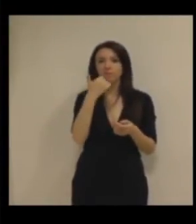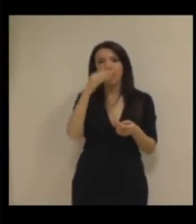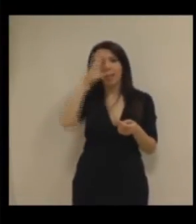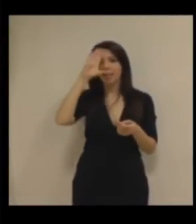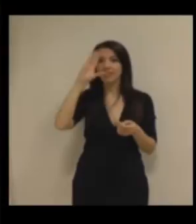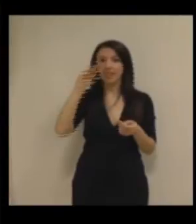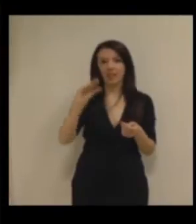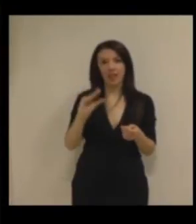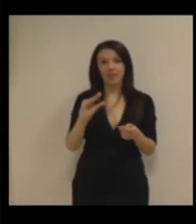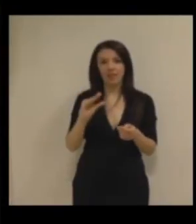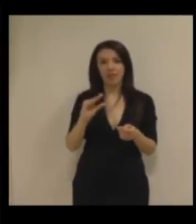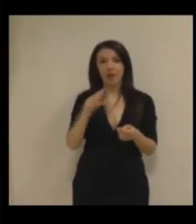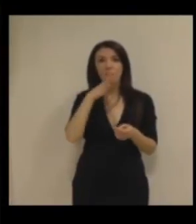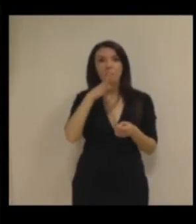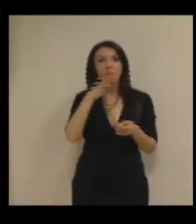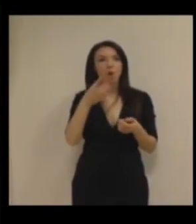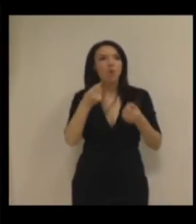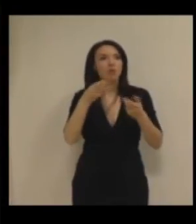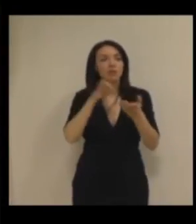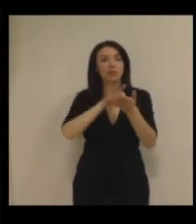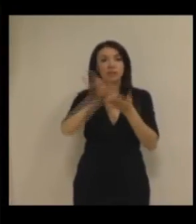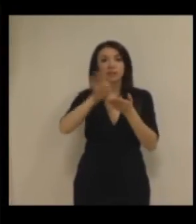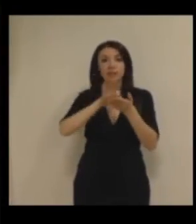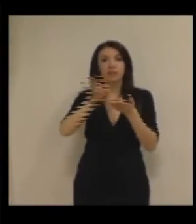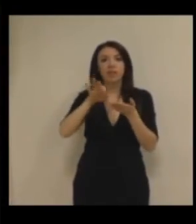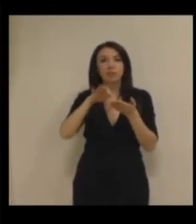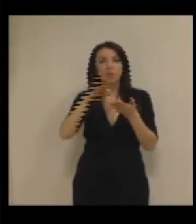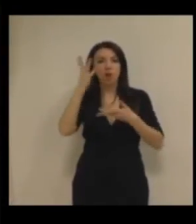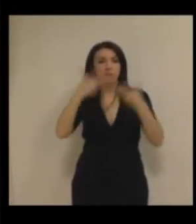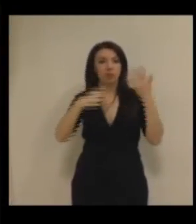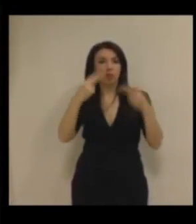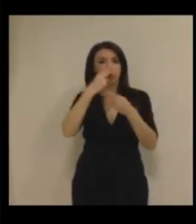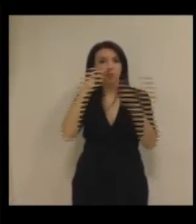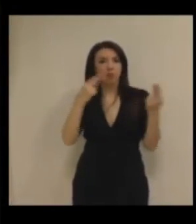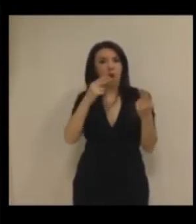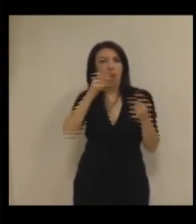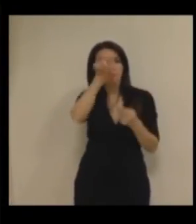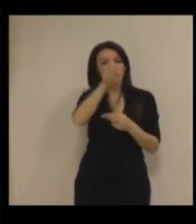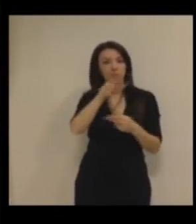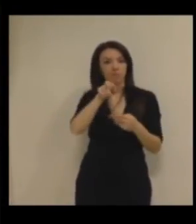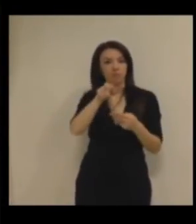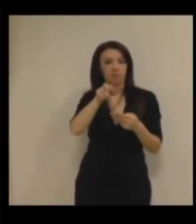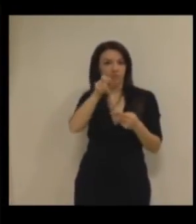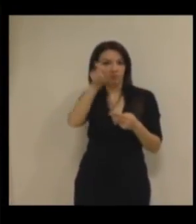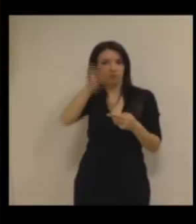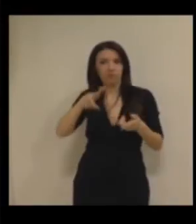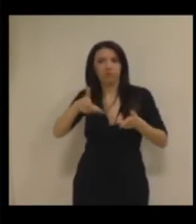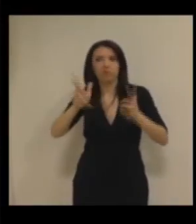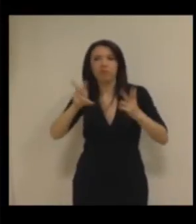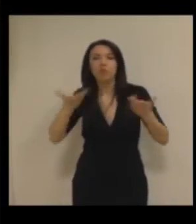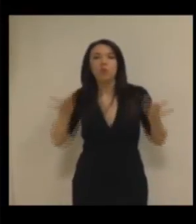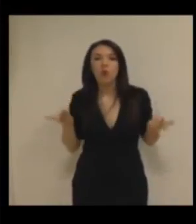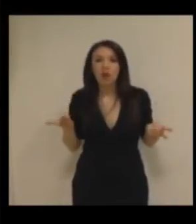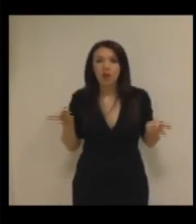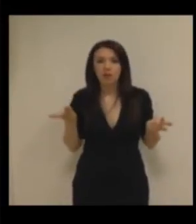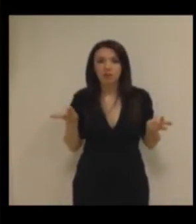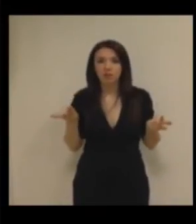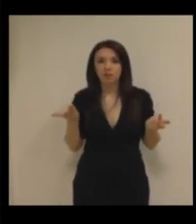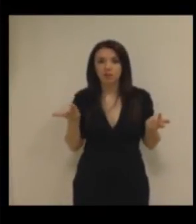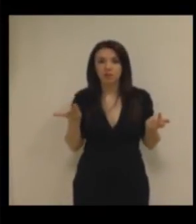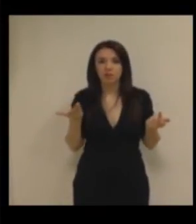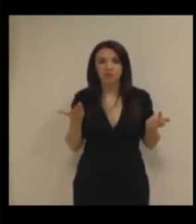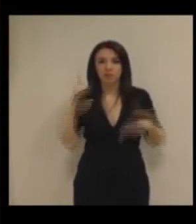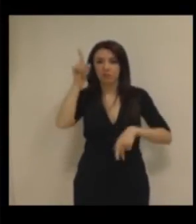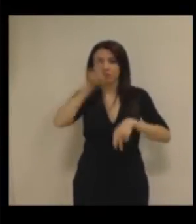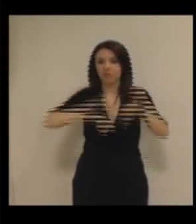claro, ¿cuántos servicios de la administración electrónica tiene un ciudadano disponible? Y claro, son dependientes de su